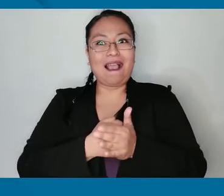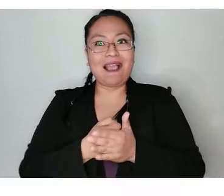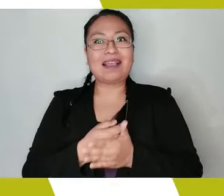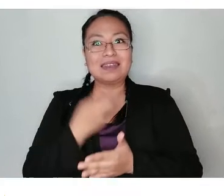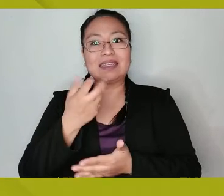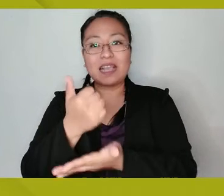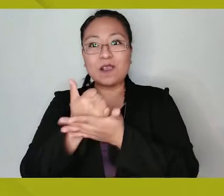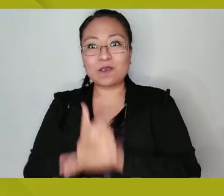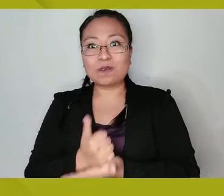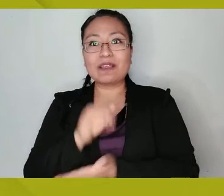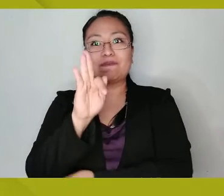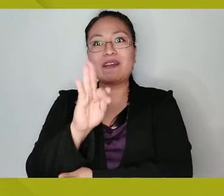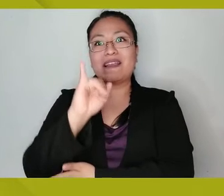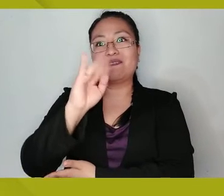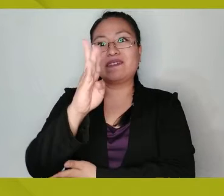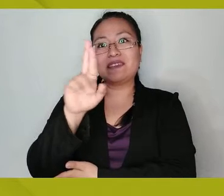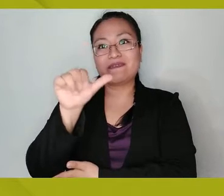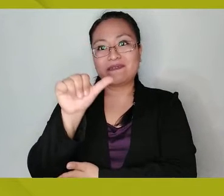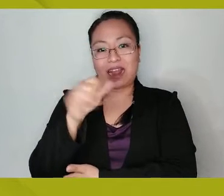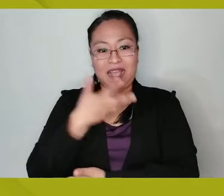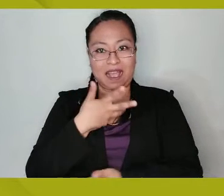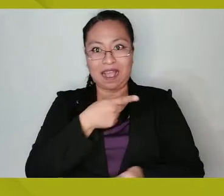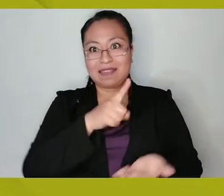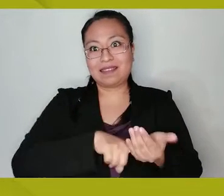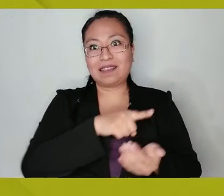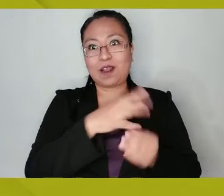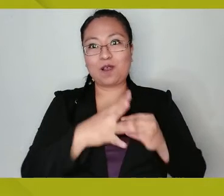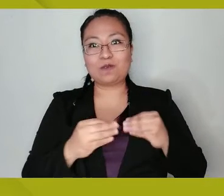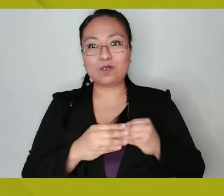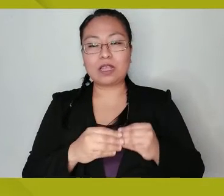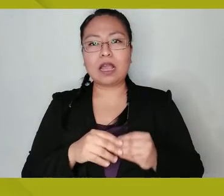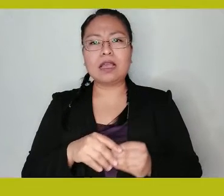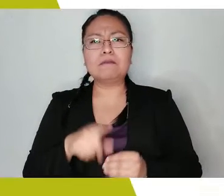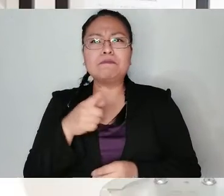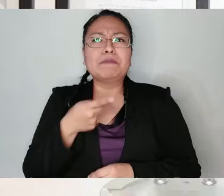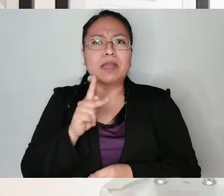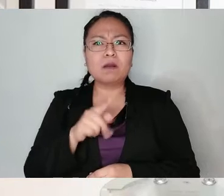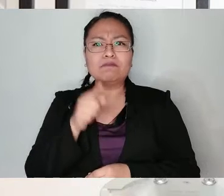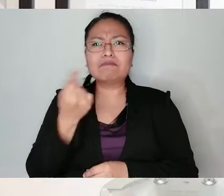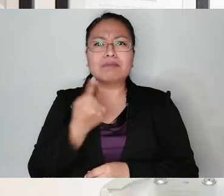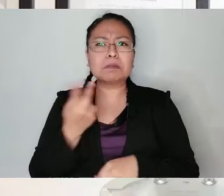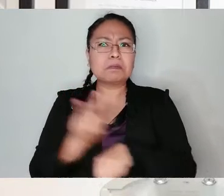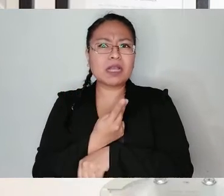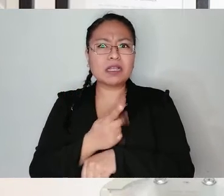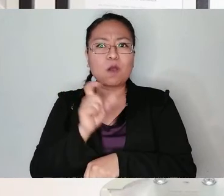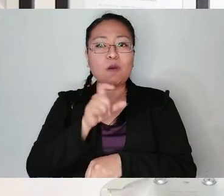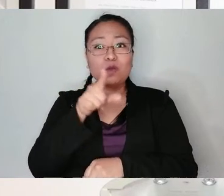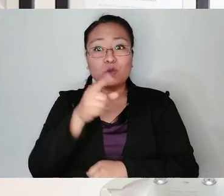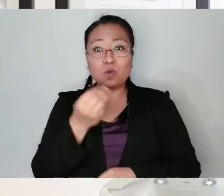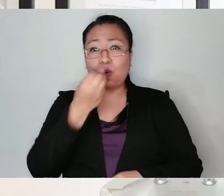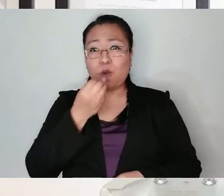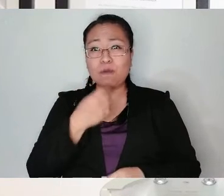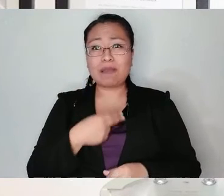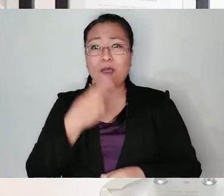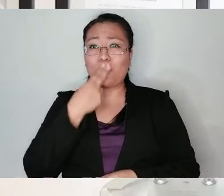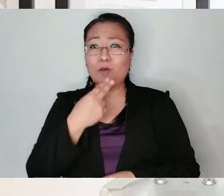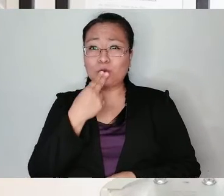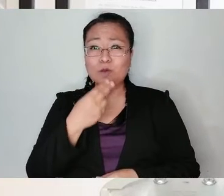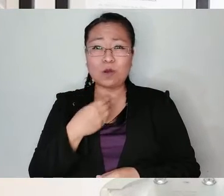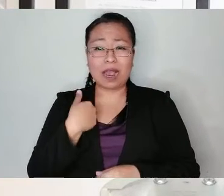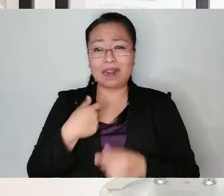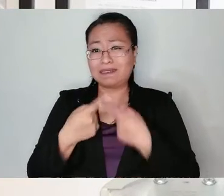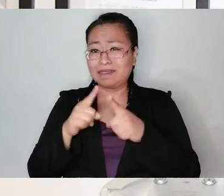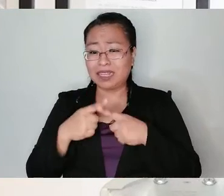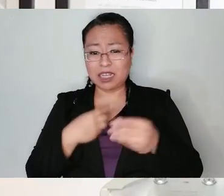fibra. ¿Qué sucede si consumimos una gran cantidad de azúcares? Pues bien, la Organización Mundial de la